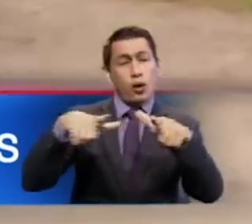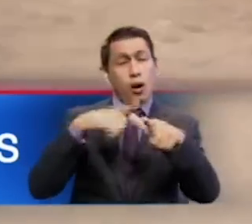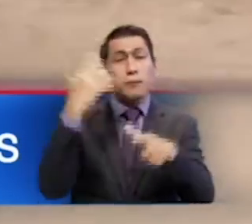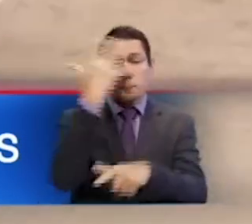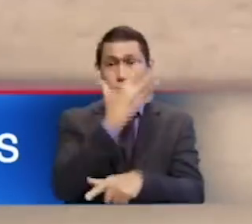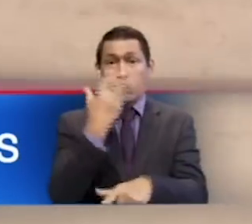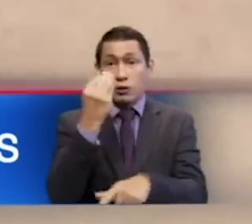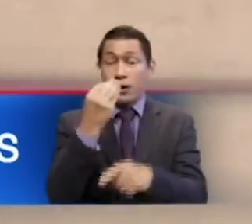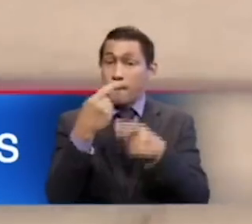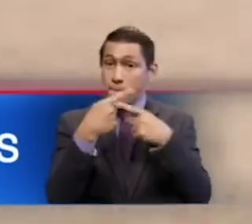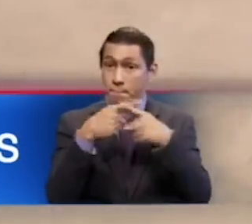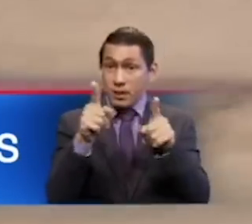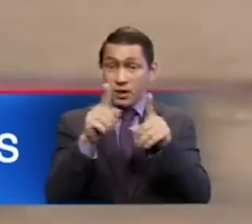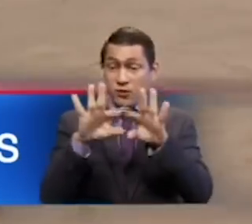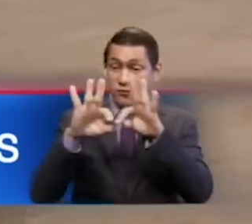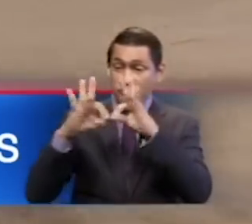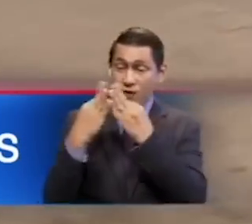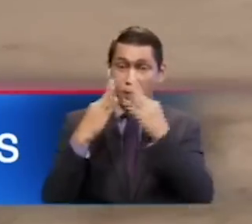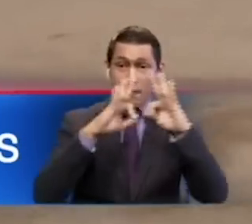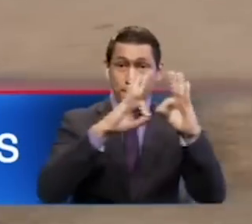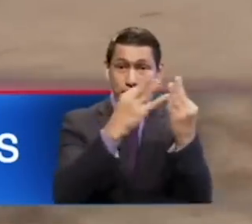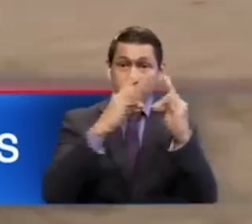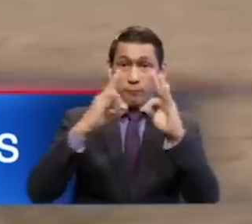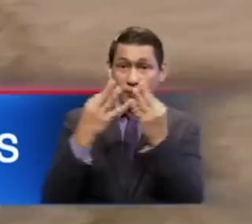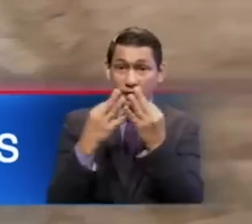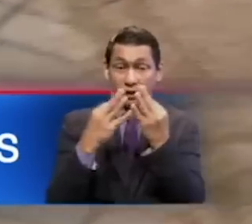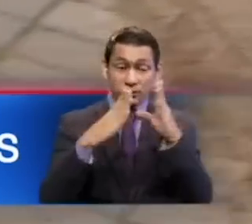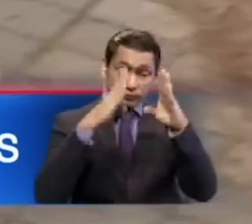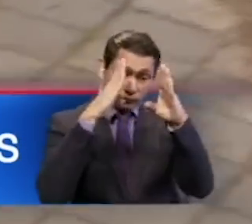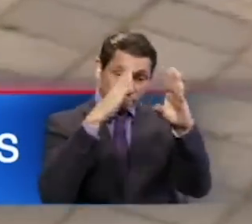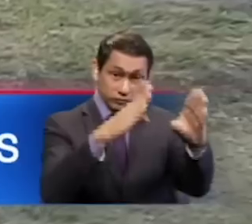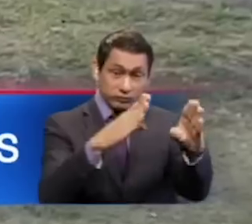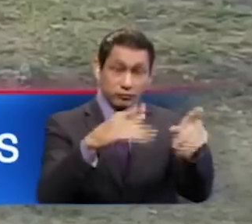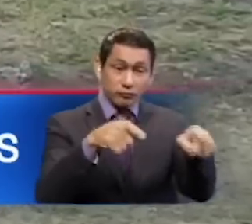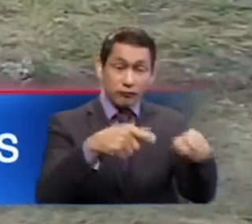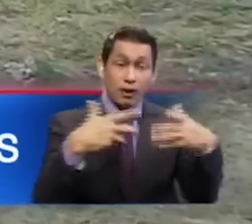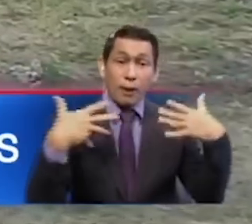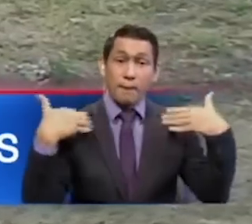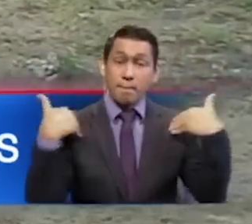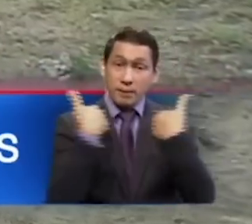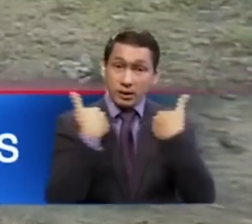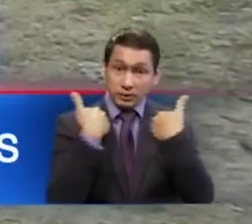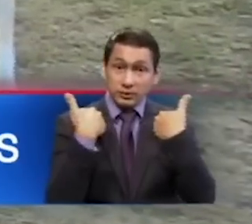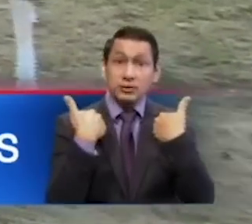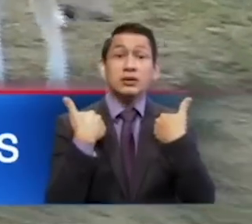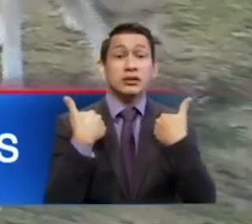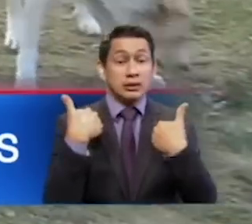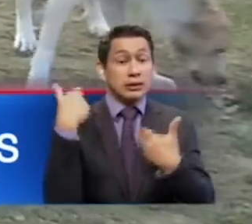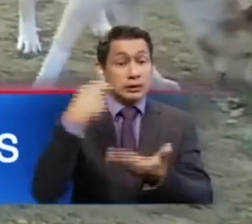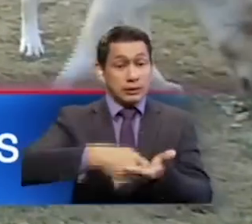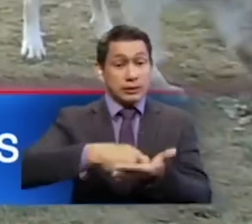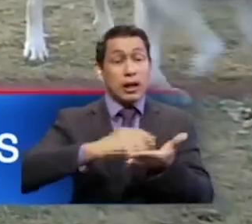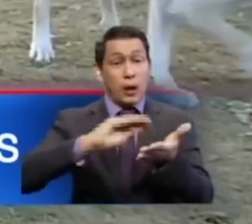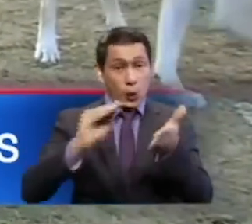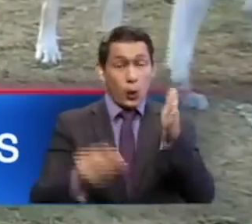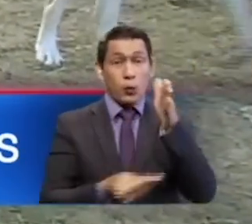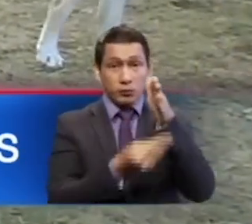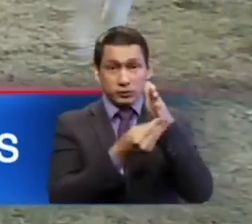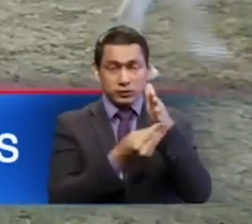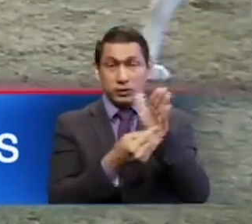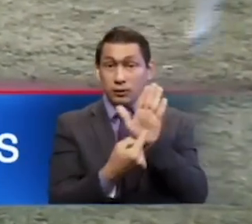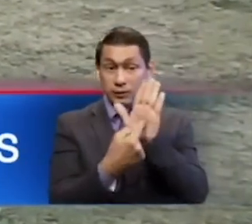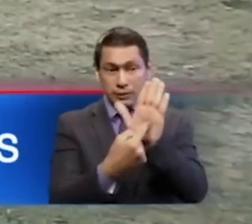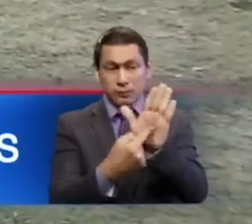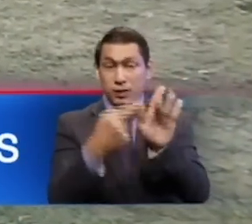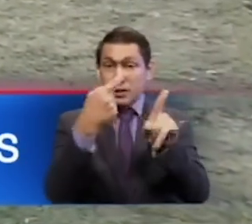Ante la demanda de los hogares por cubrir todas las necesidades de sus mascotas, la inversión también crece, dependiendo de los servicios